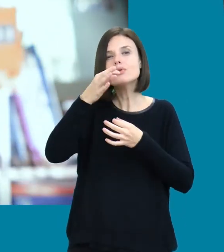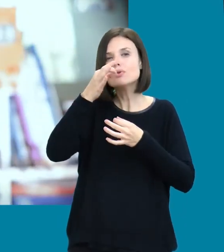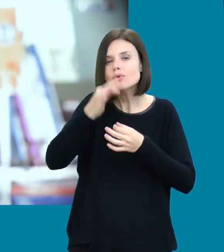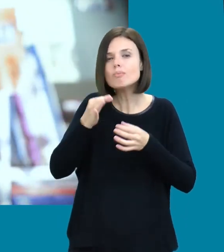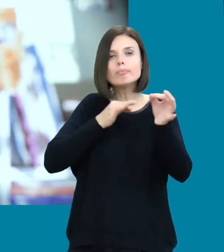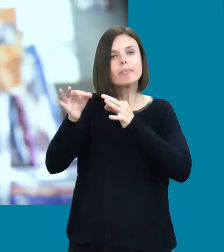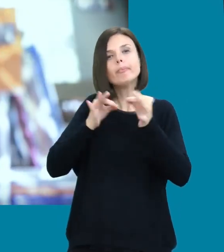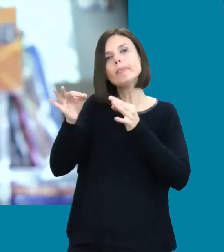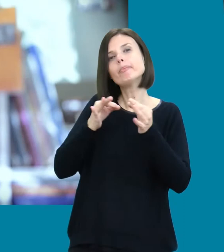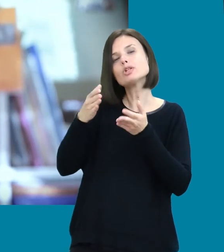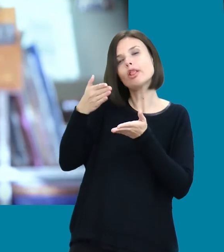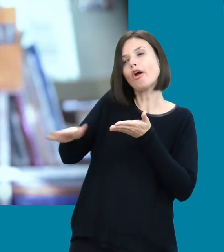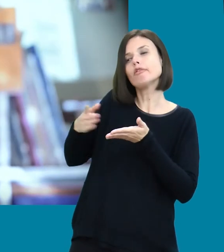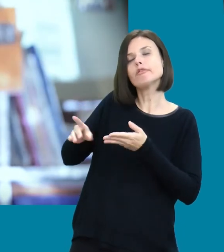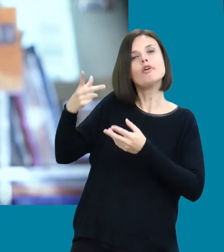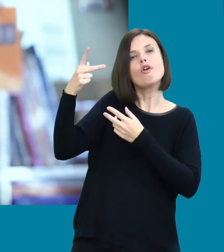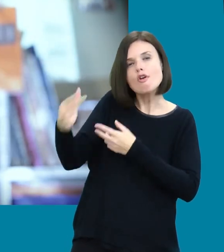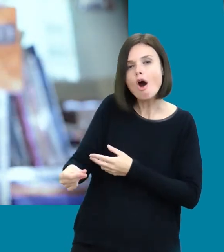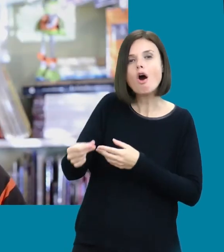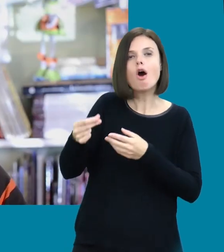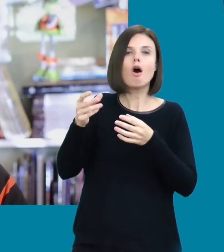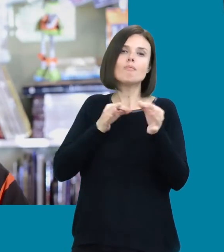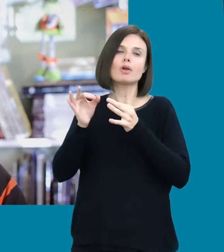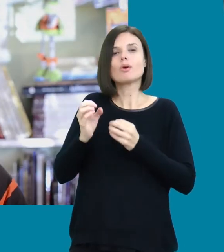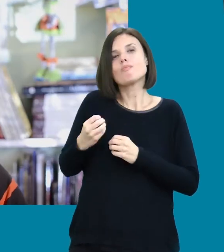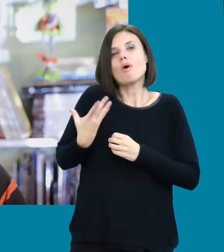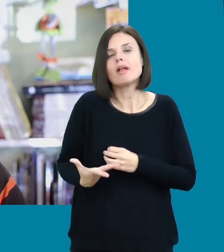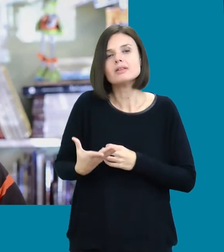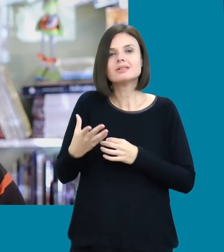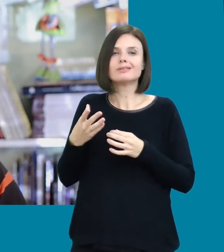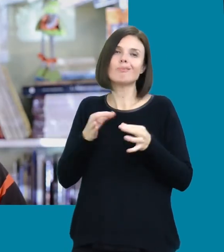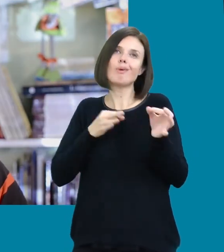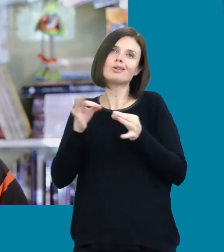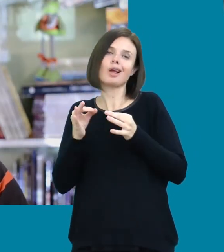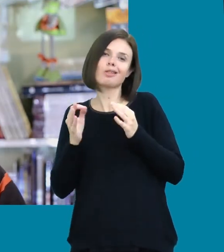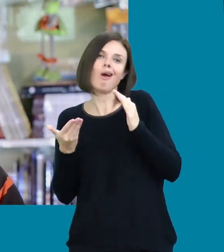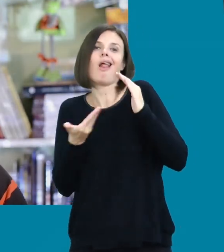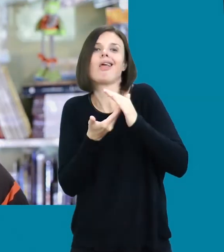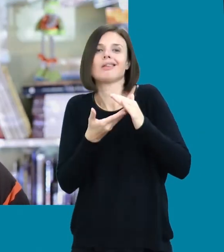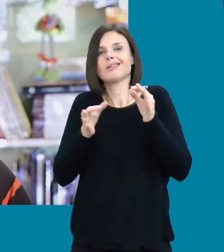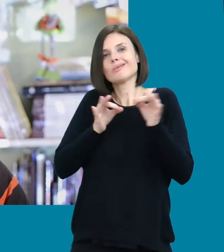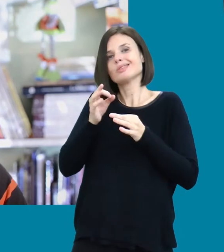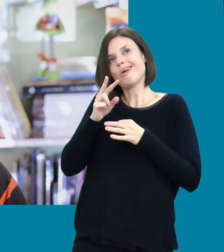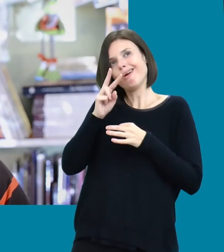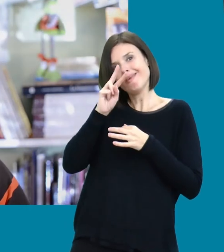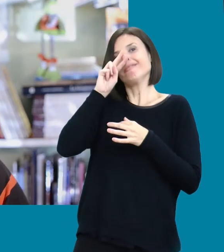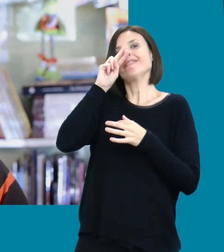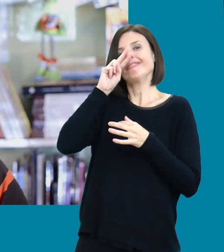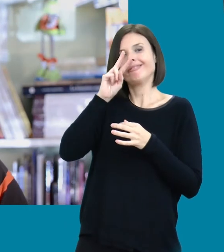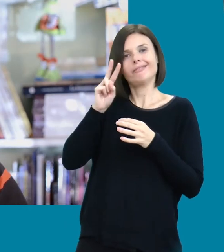ni un paso atrás a los proyectos excluyentes, modernizantes, en el mal sentido de la palabra, elitistas,